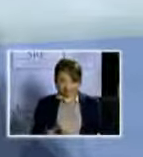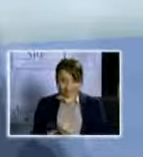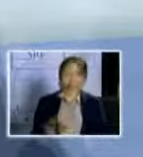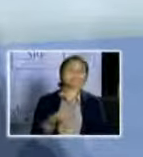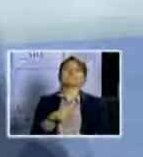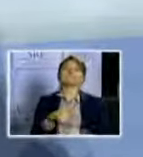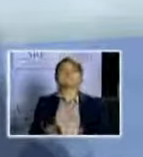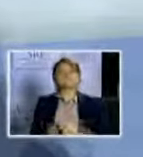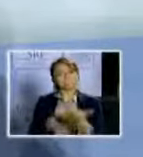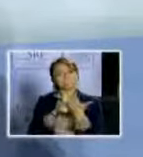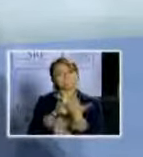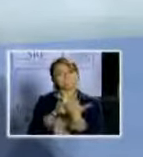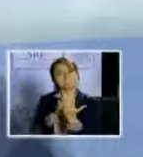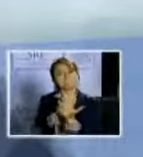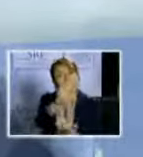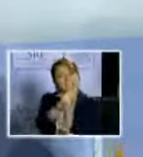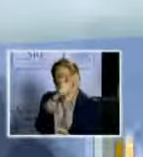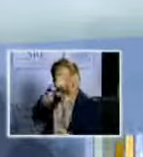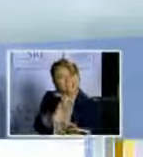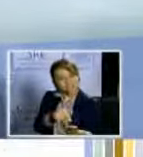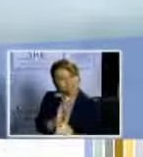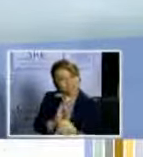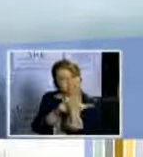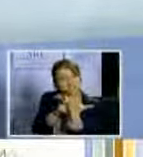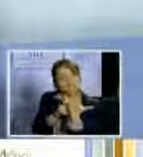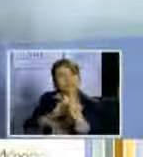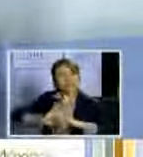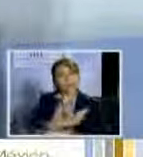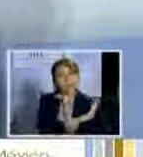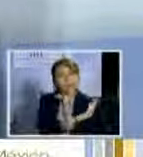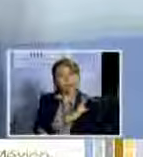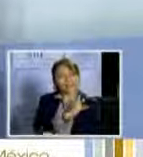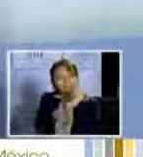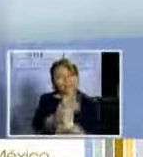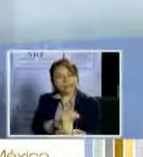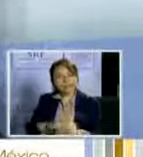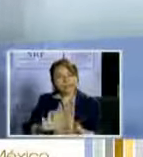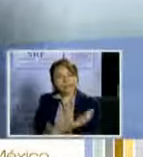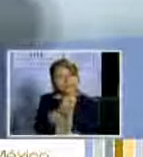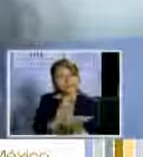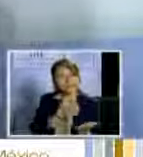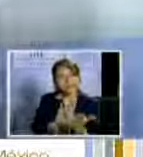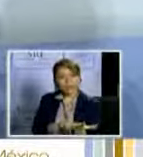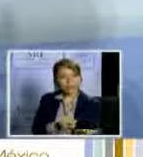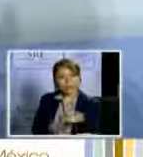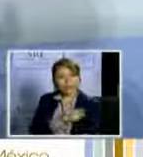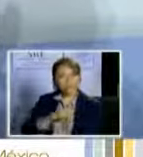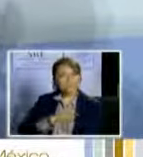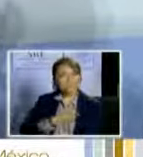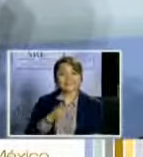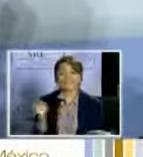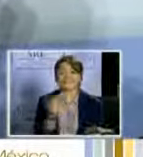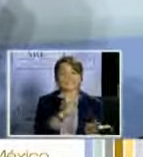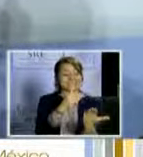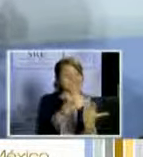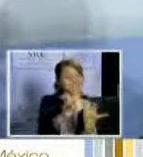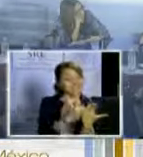ser reformada si uno solo de ellos no está de acuerdo. El sistema está perfectamente armado. Siguiente punto concreto,